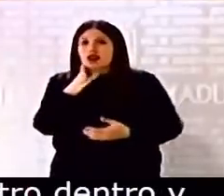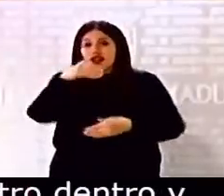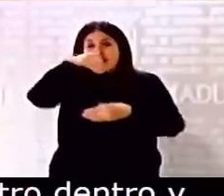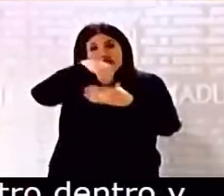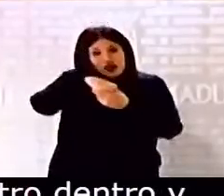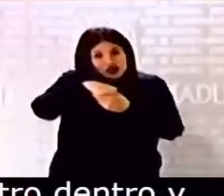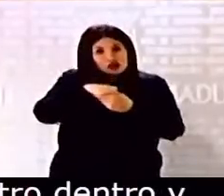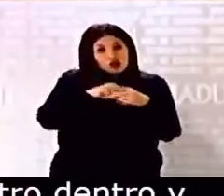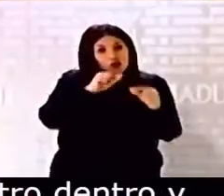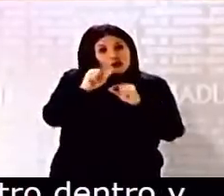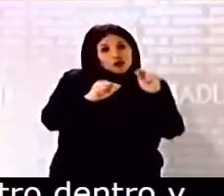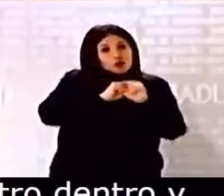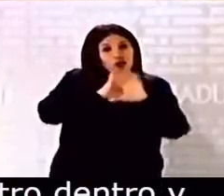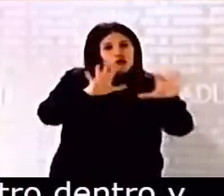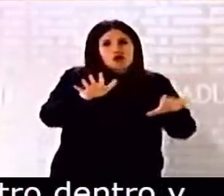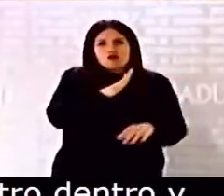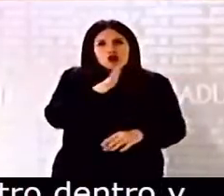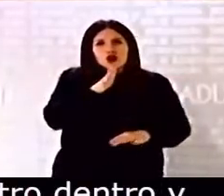por aerosoles.